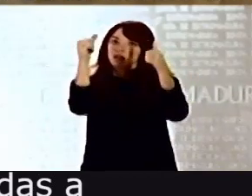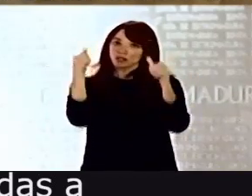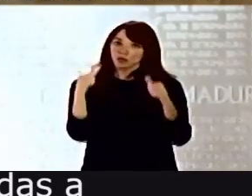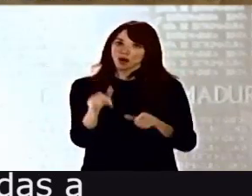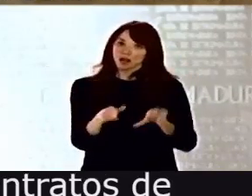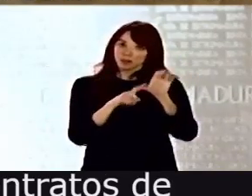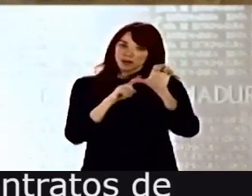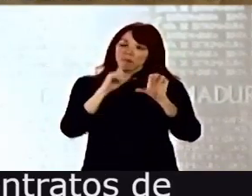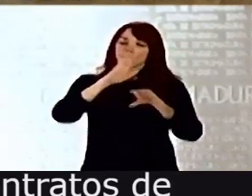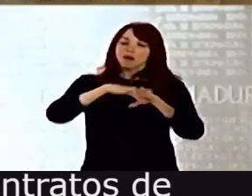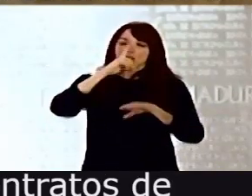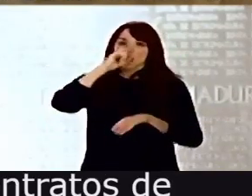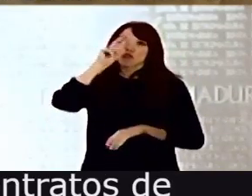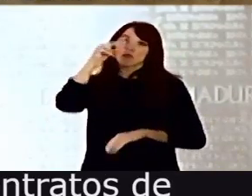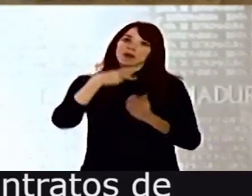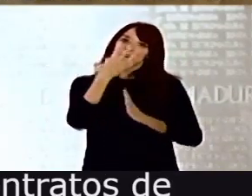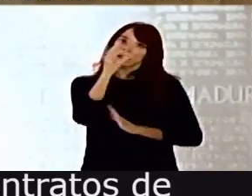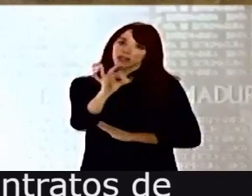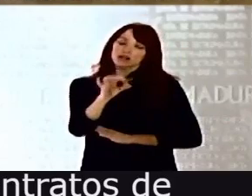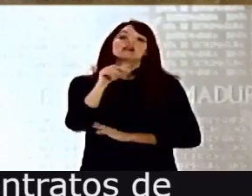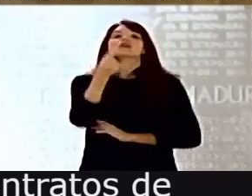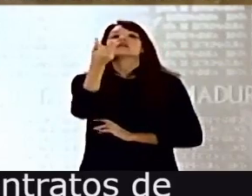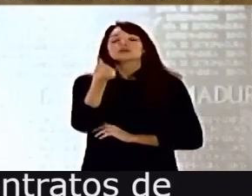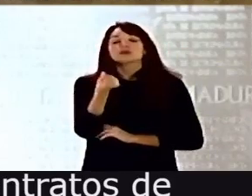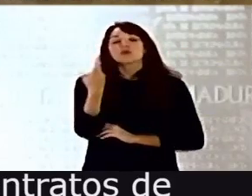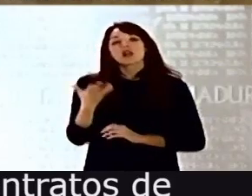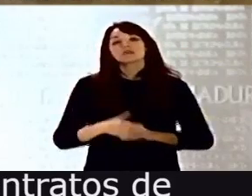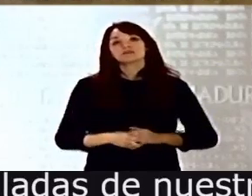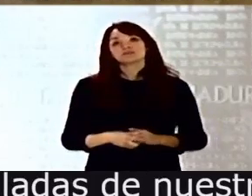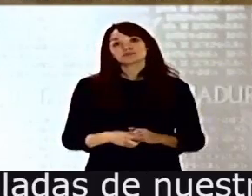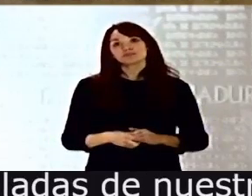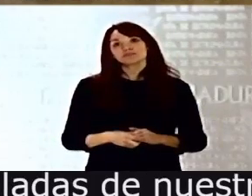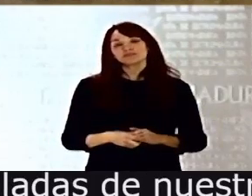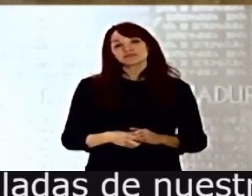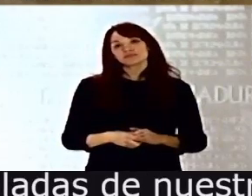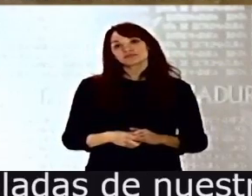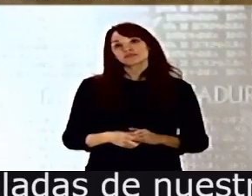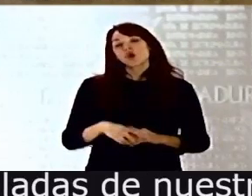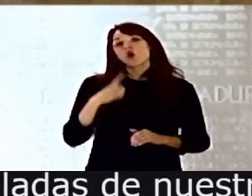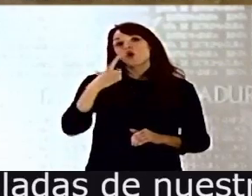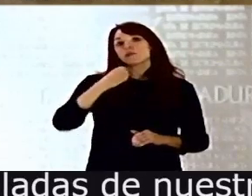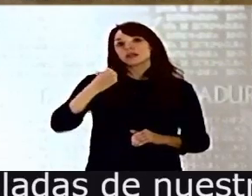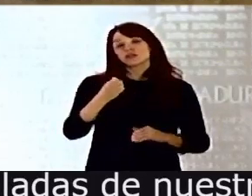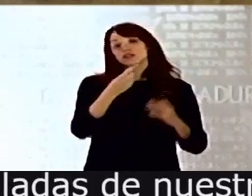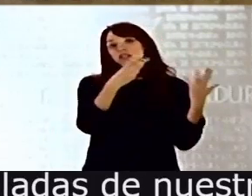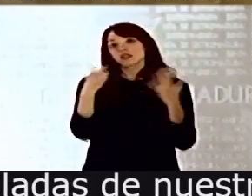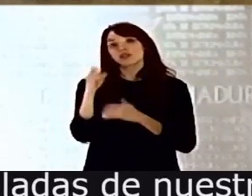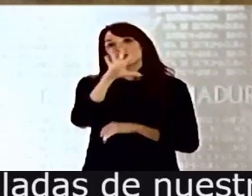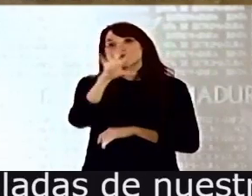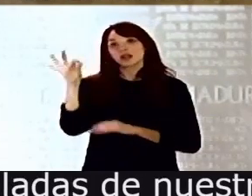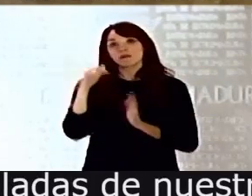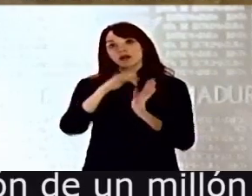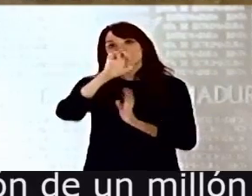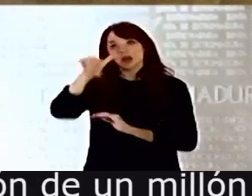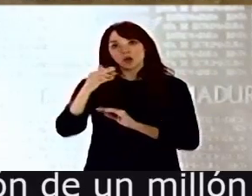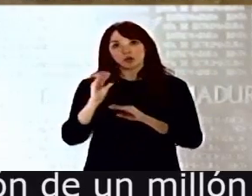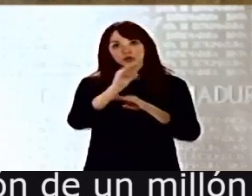comunidad para el año 20, tiene una financiación de 1.750.000